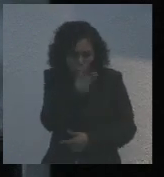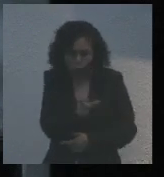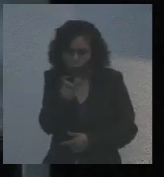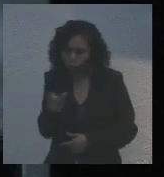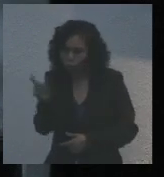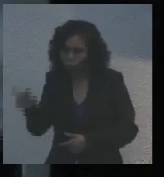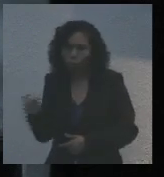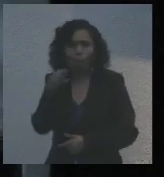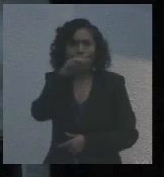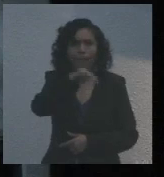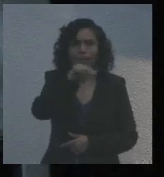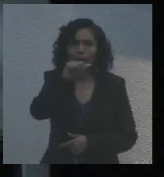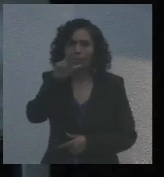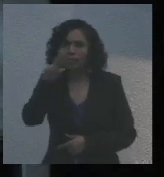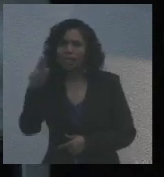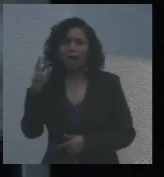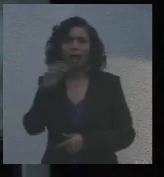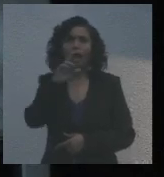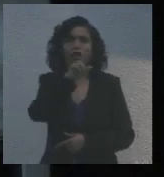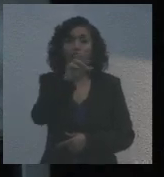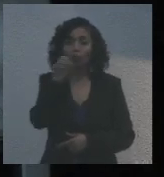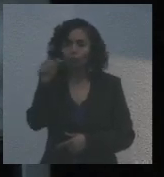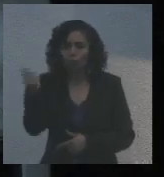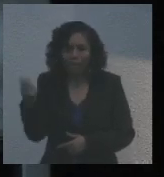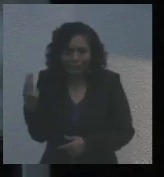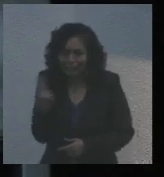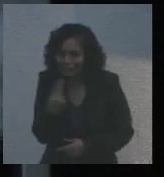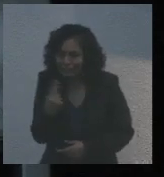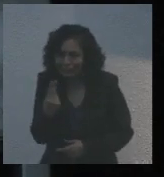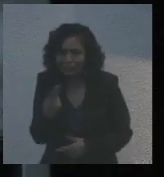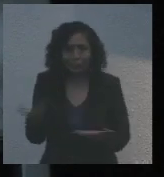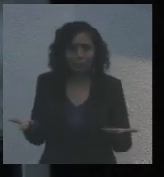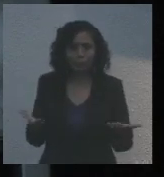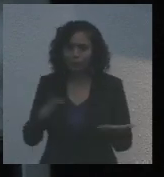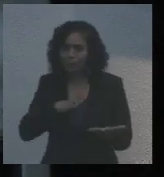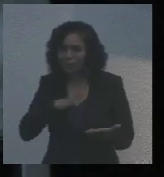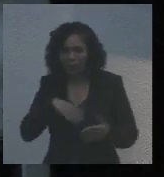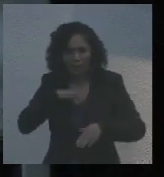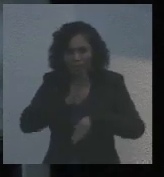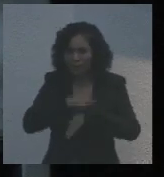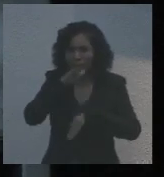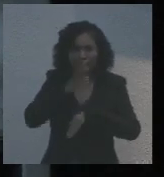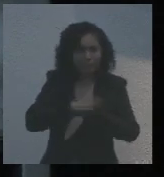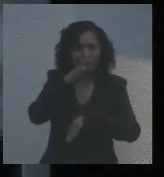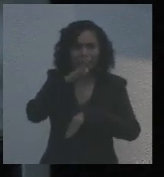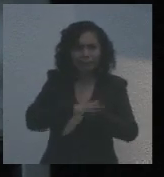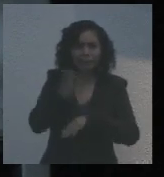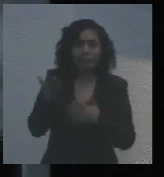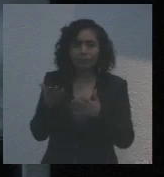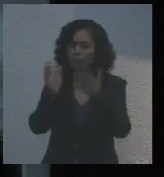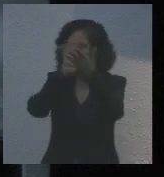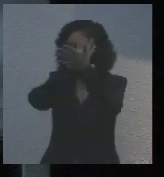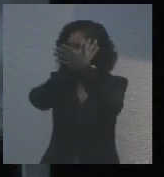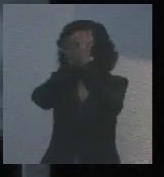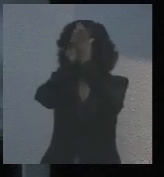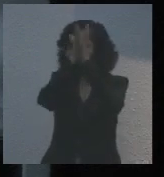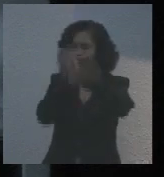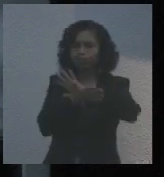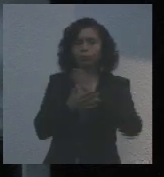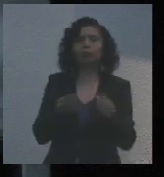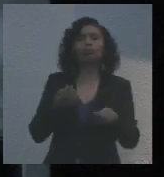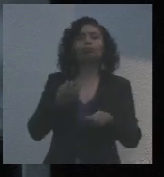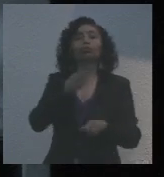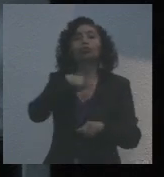Marías Petronas las necesitamos Con urgencia para seguir acelerando la transformación de nuestro